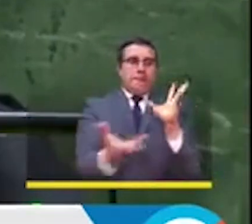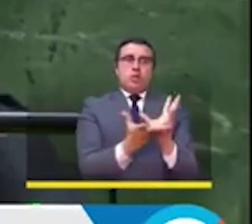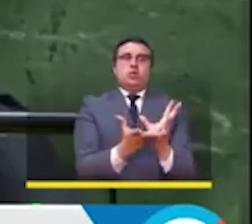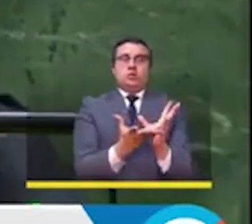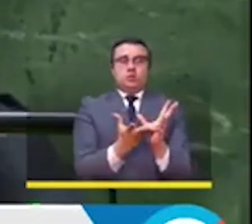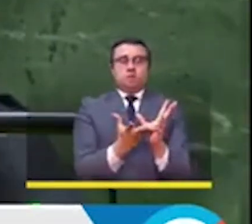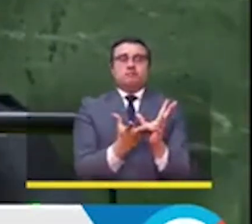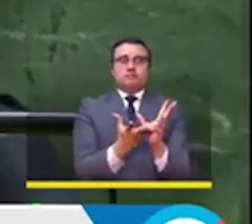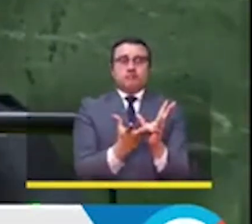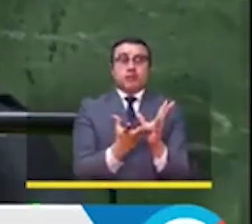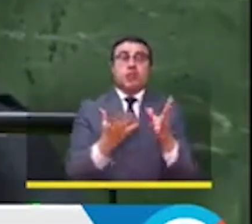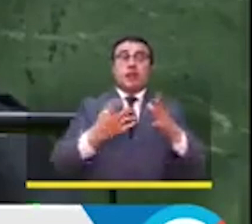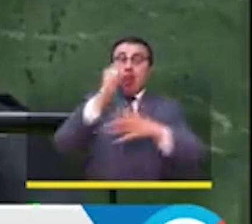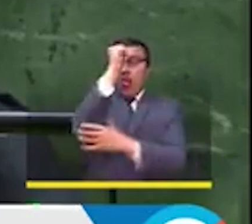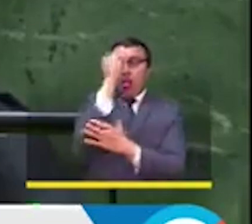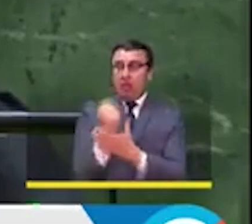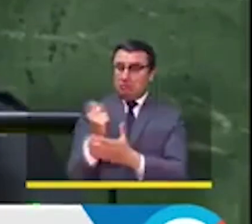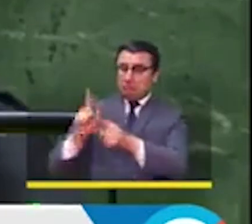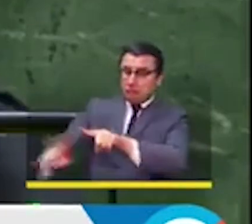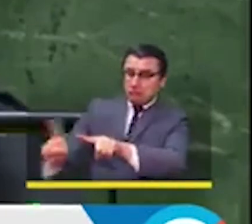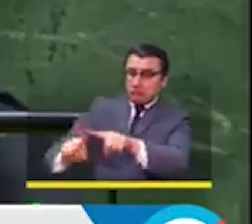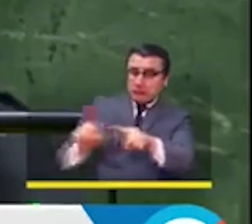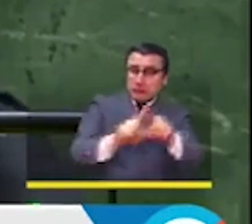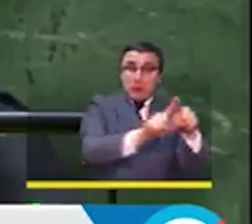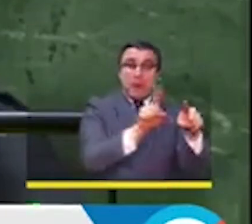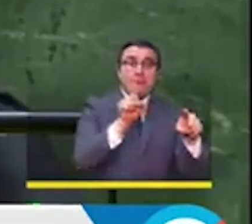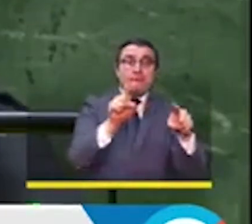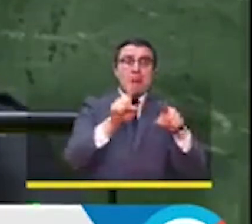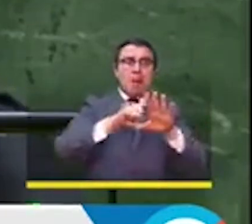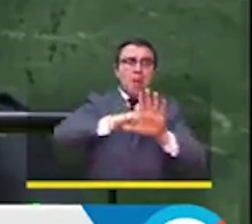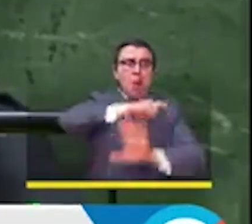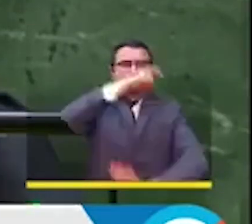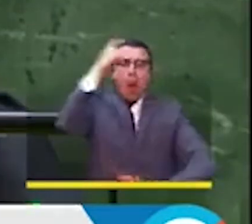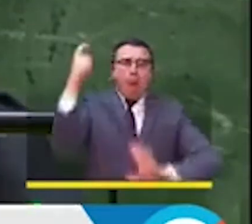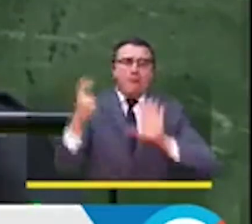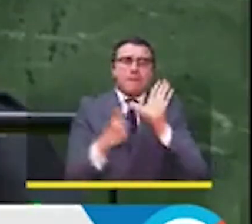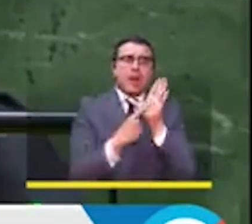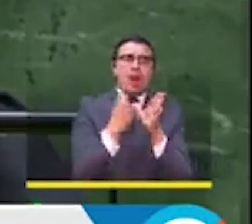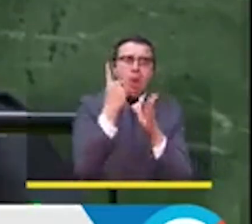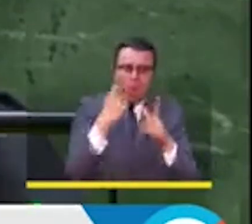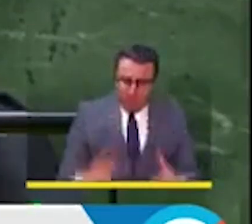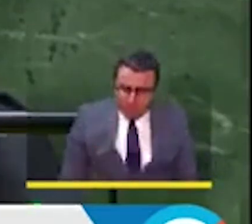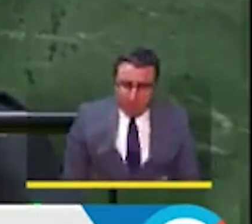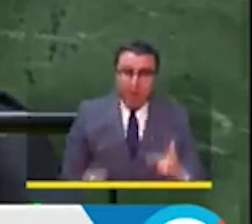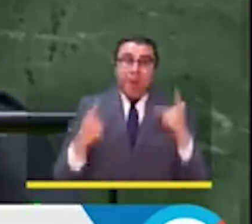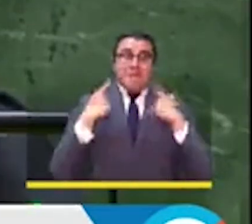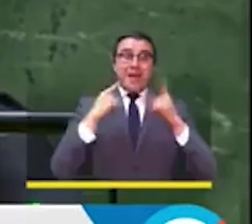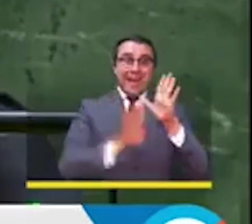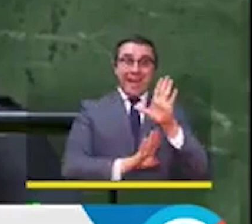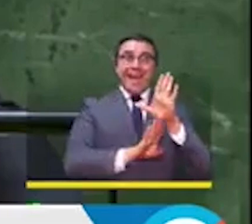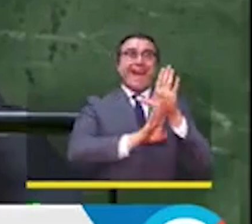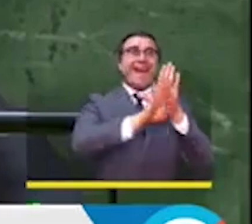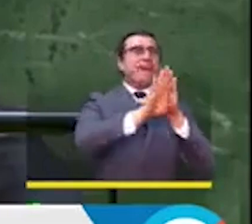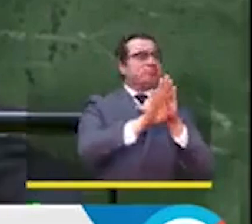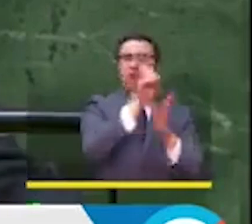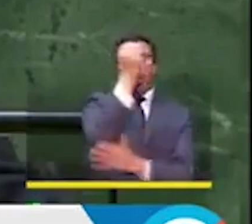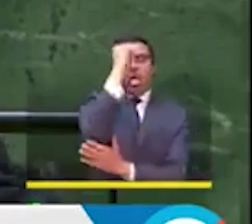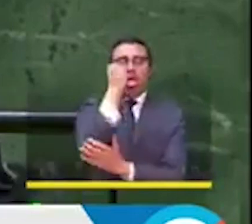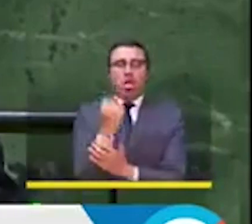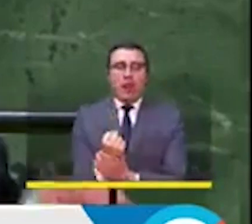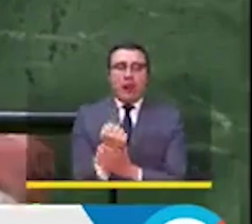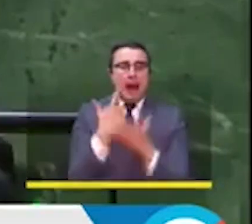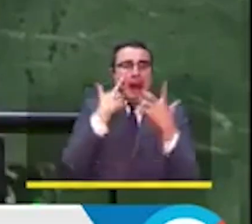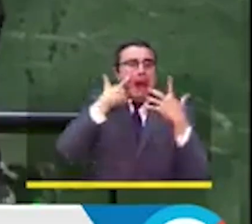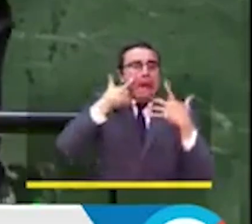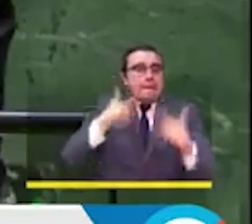en realidad una, la crisis de la vida. Pareciera que la dirigencia mundial